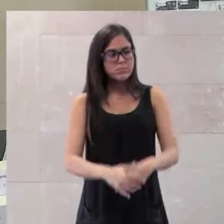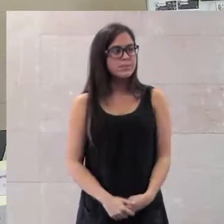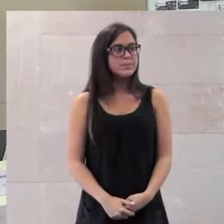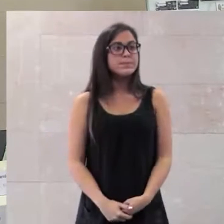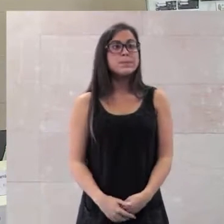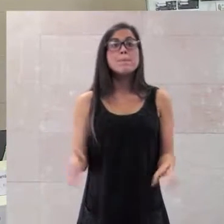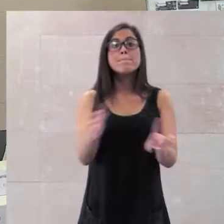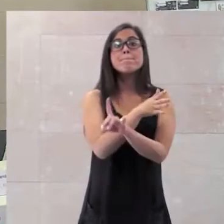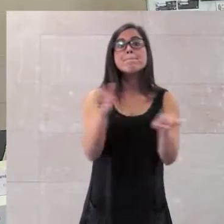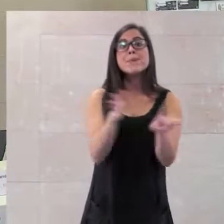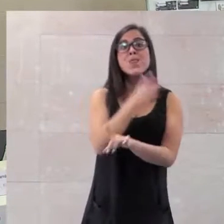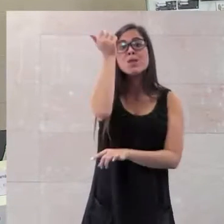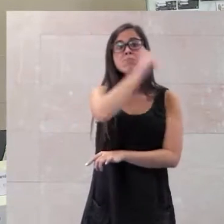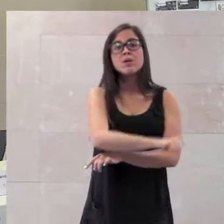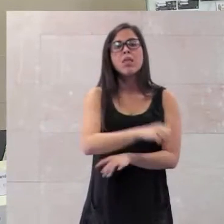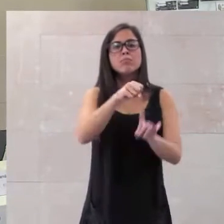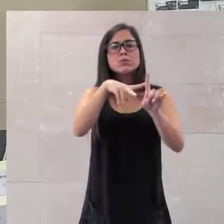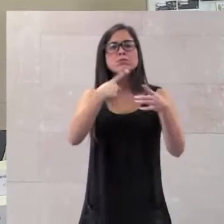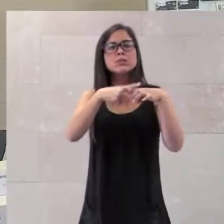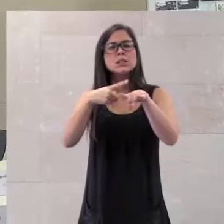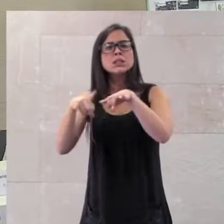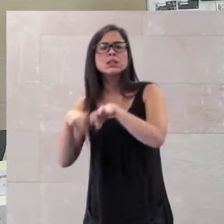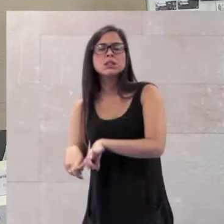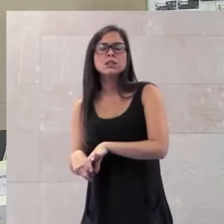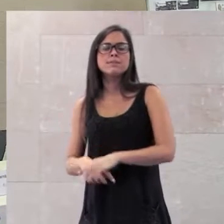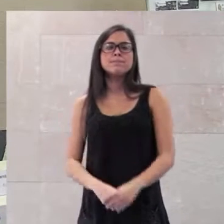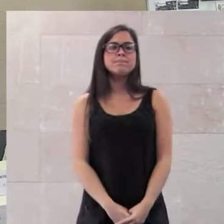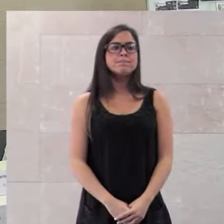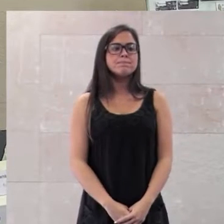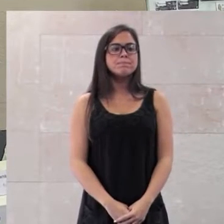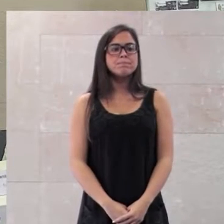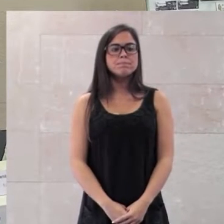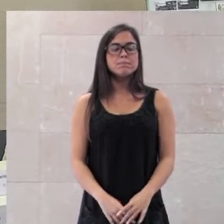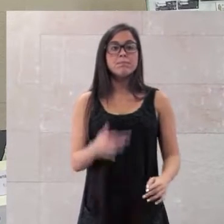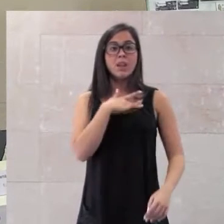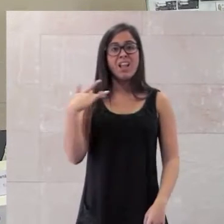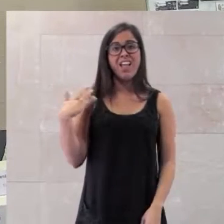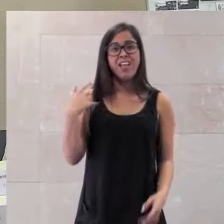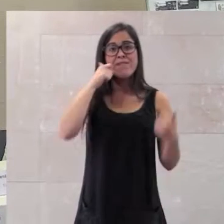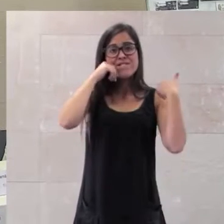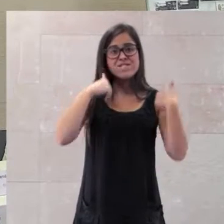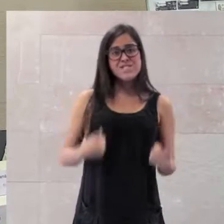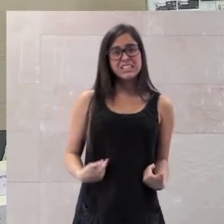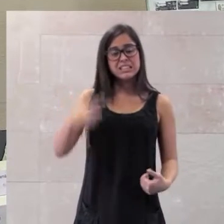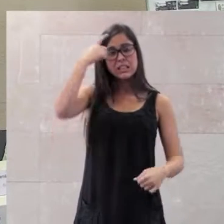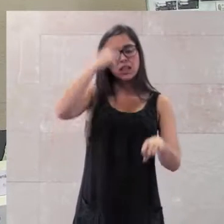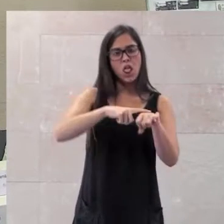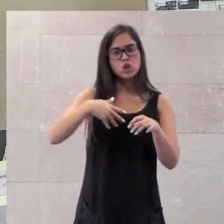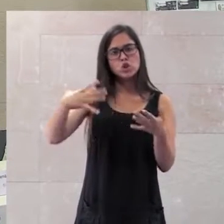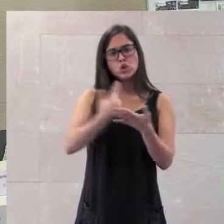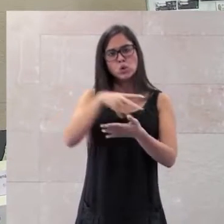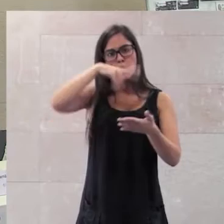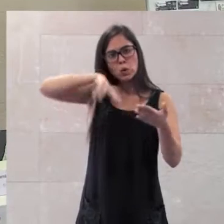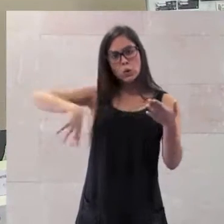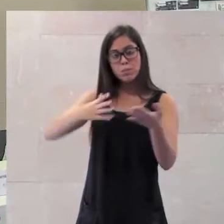La violencia machista es de distintas ópticas, de distintas perspectivas. Salud física y psicológica, no lo voy a leer todo,